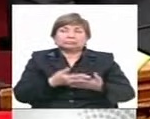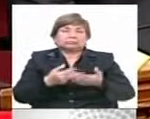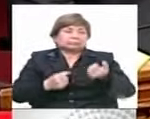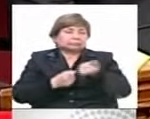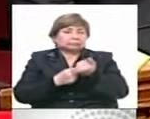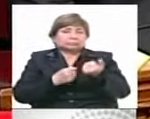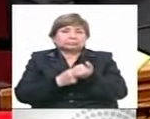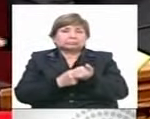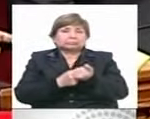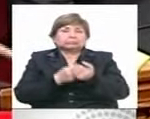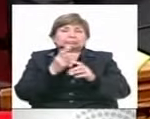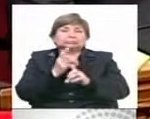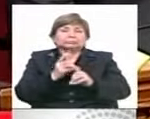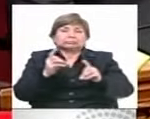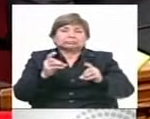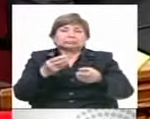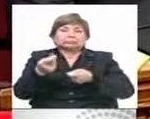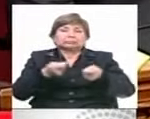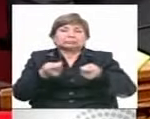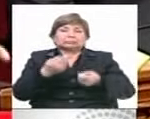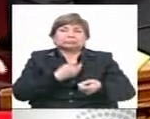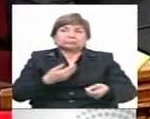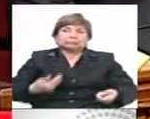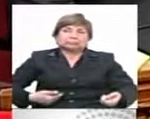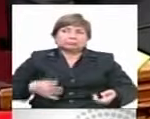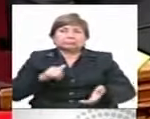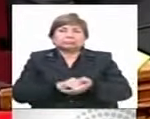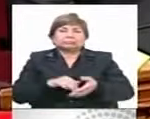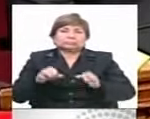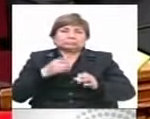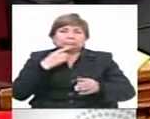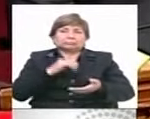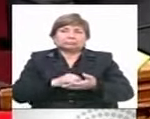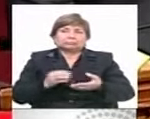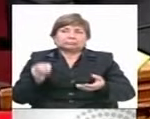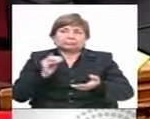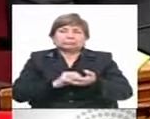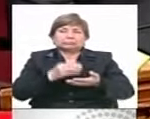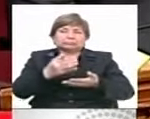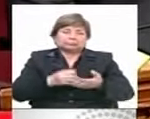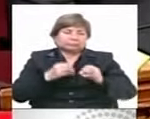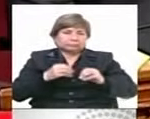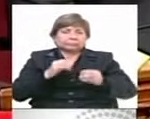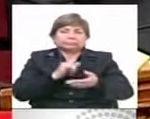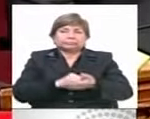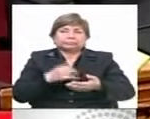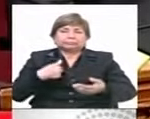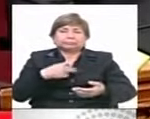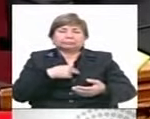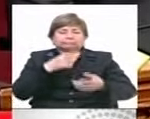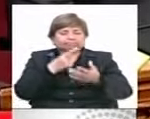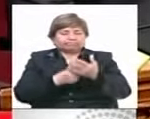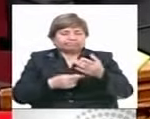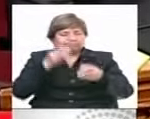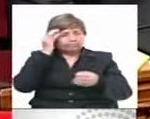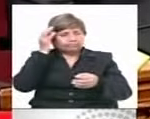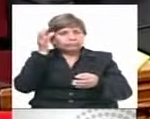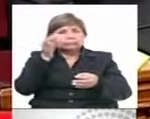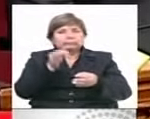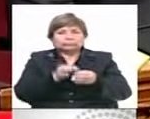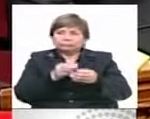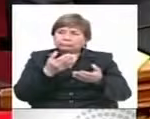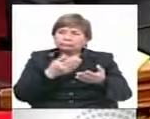apoyar la democracia y la gobernabilidad, y vamos a seguir impulsando y tratando de aportar nuestra buena fe para apoyar